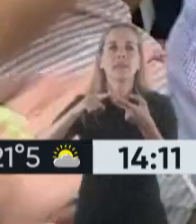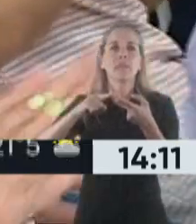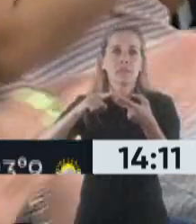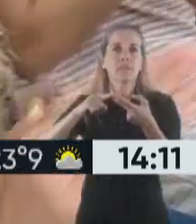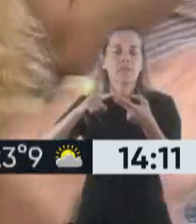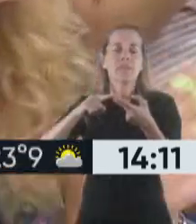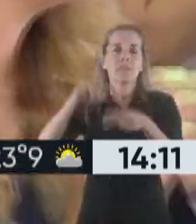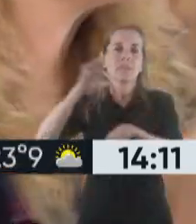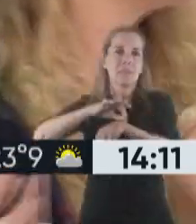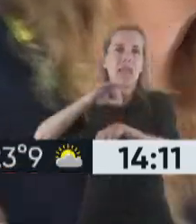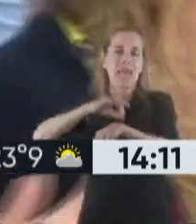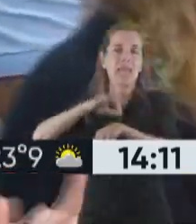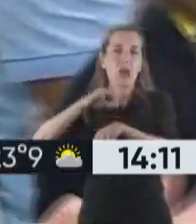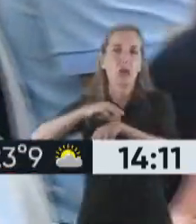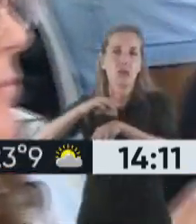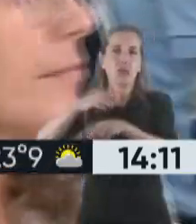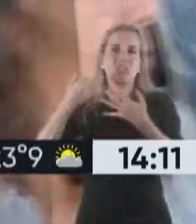médicas.